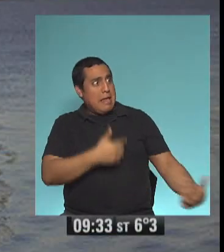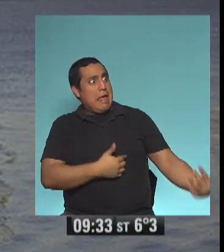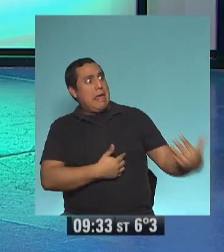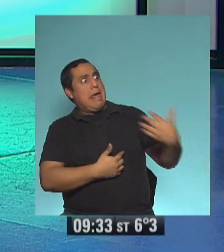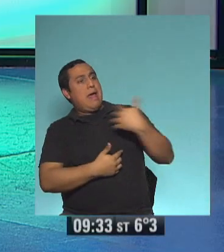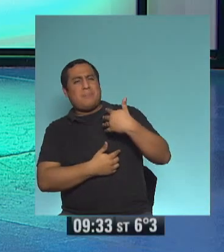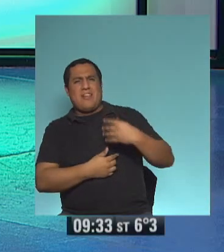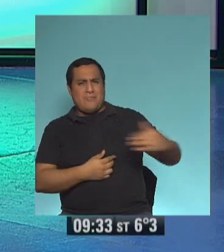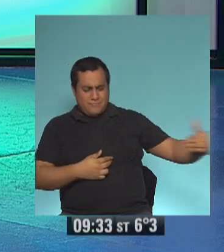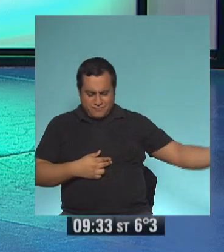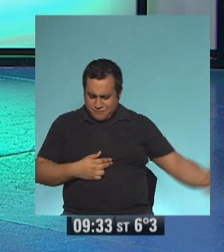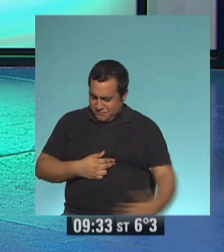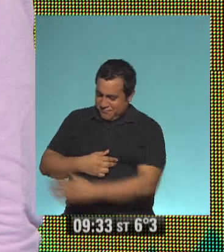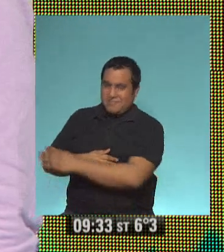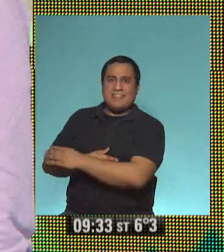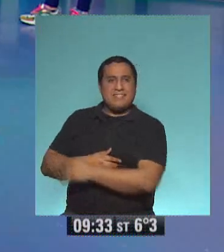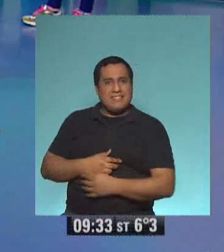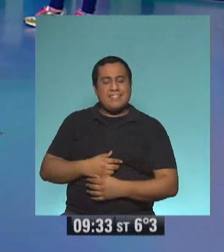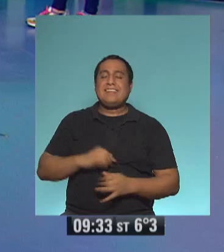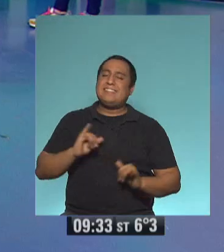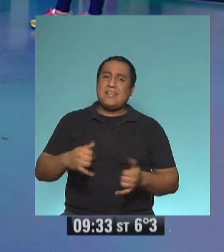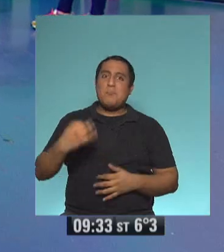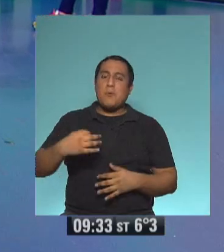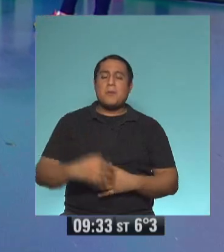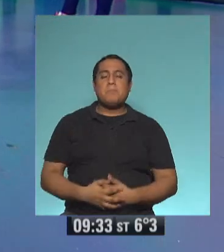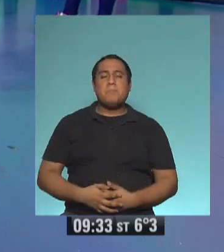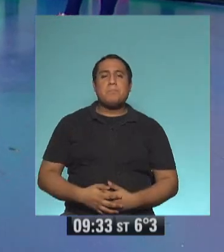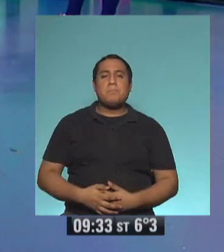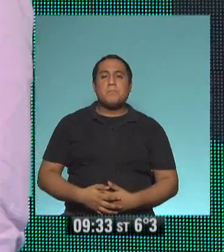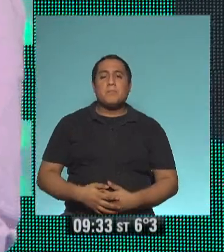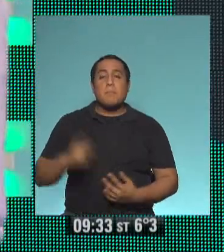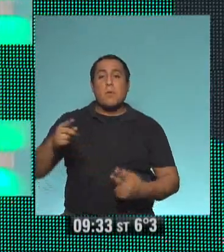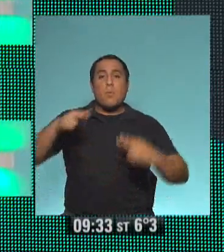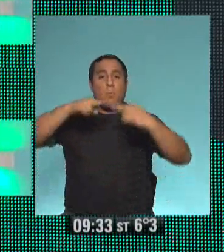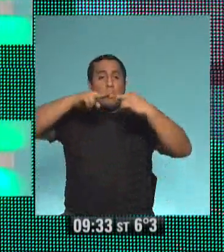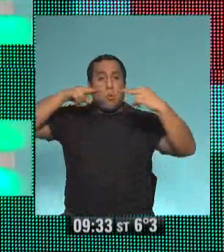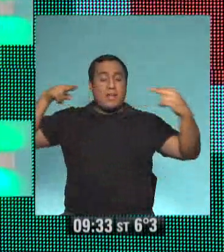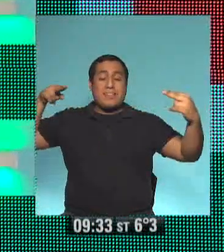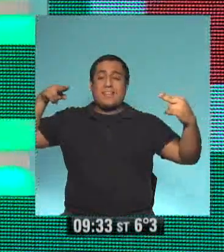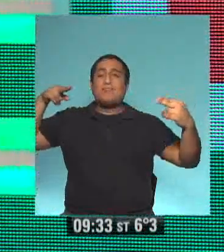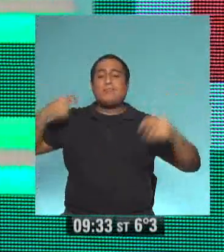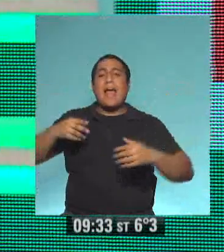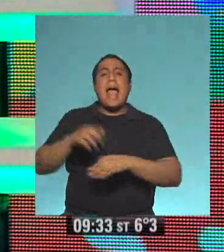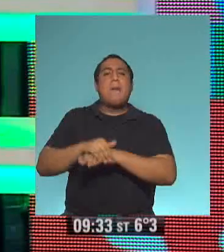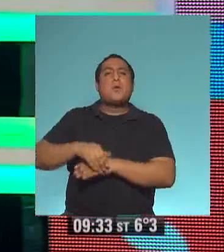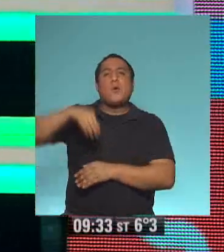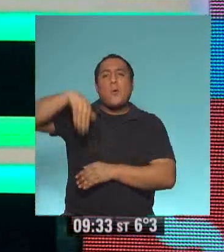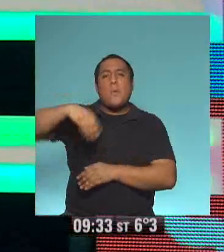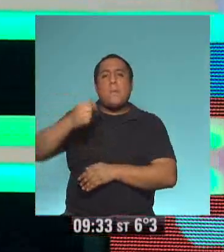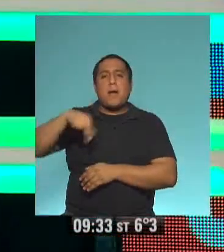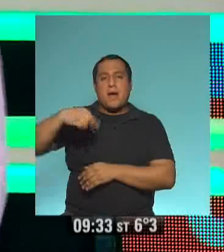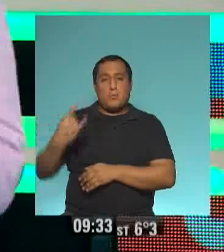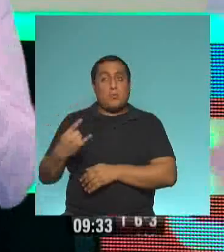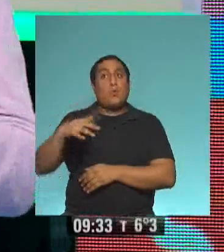tren, pero no va a pasar porque vos estás arriba. Muy bueno. Y vieron, hay un puente que nuestro amigo Manu... Tiene un puente